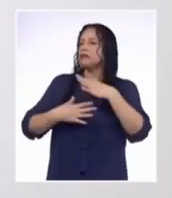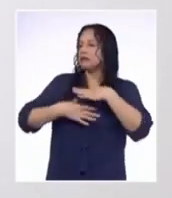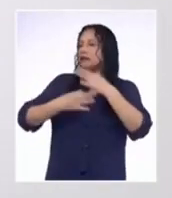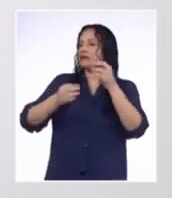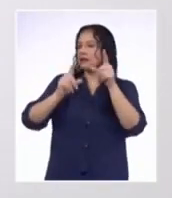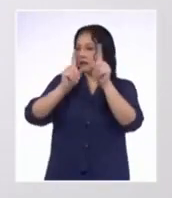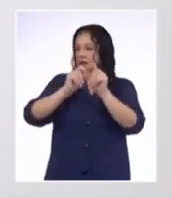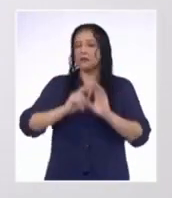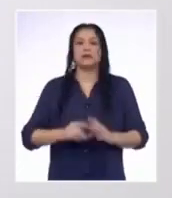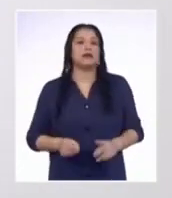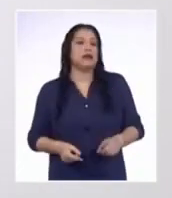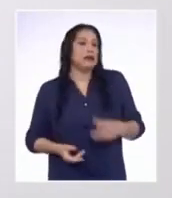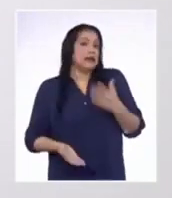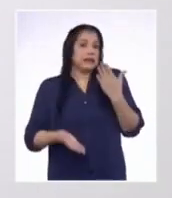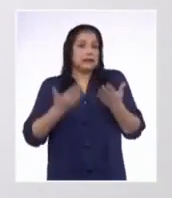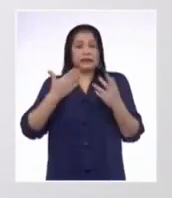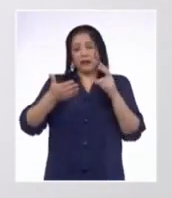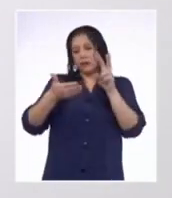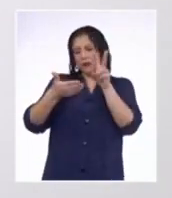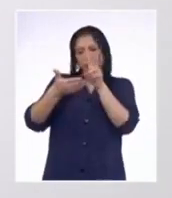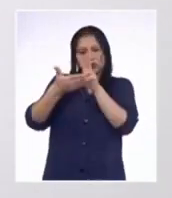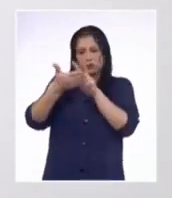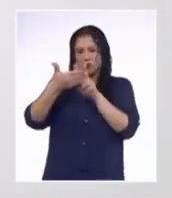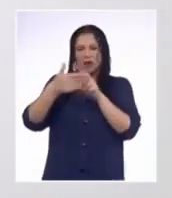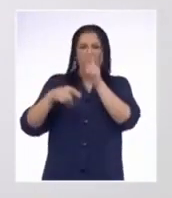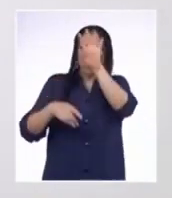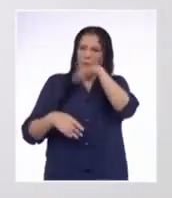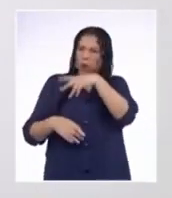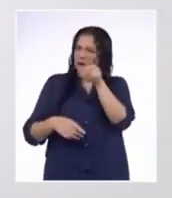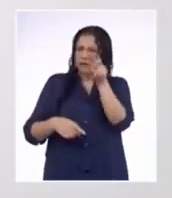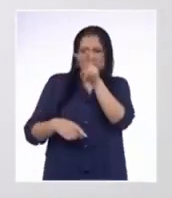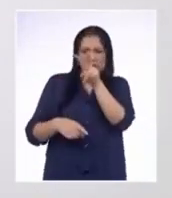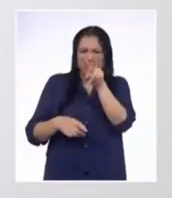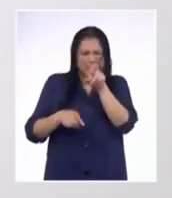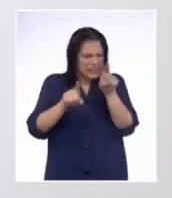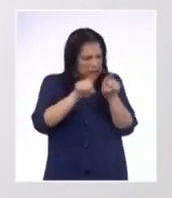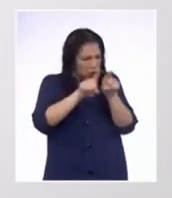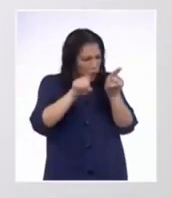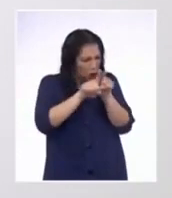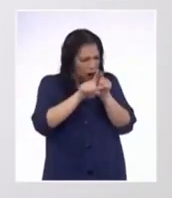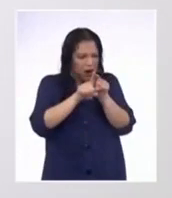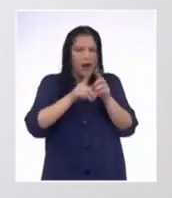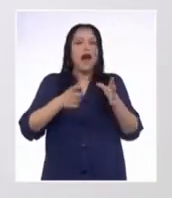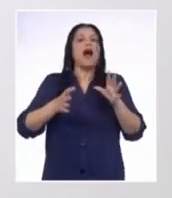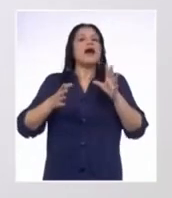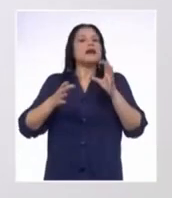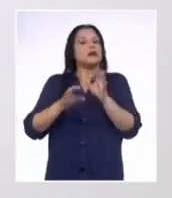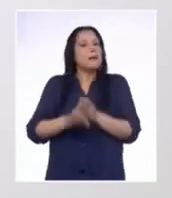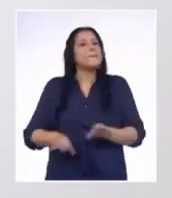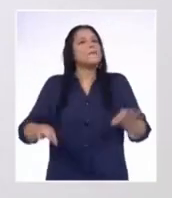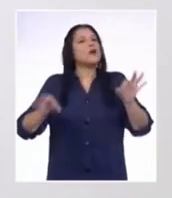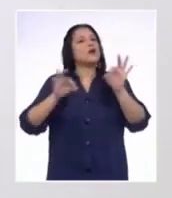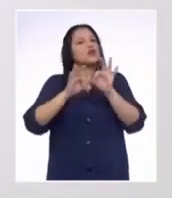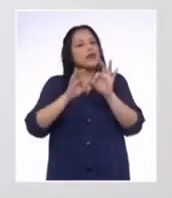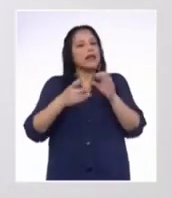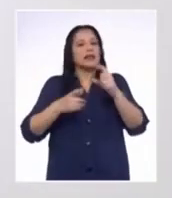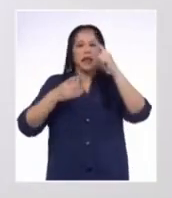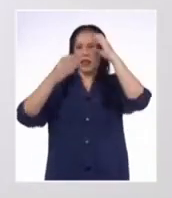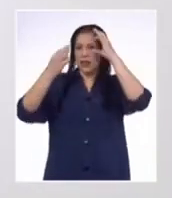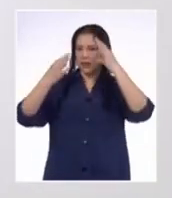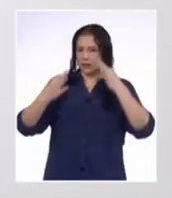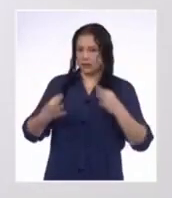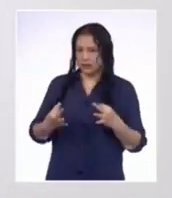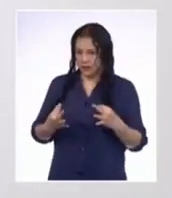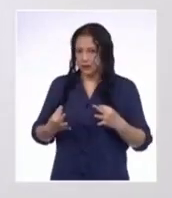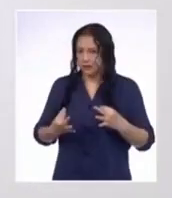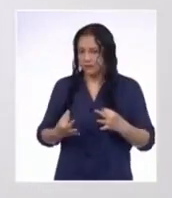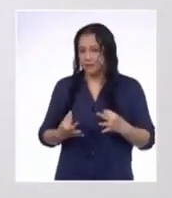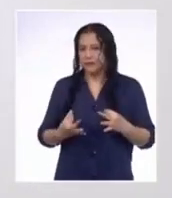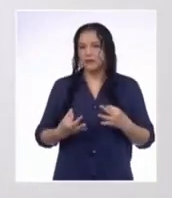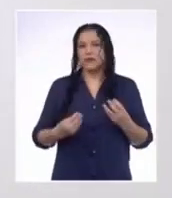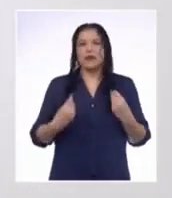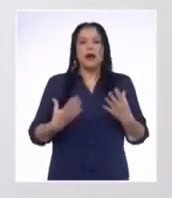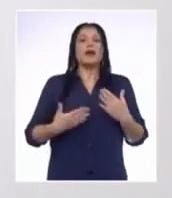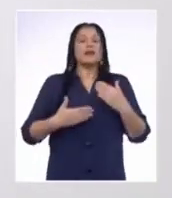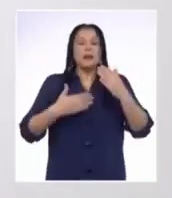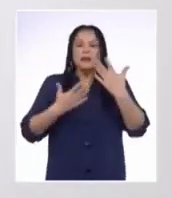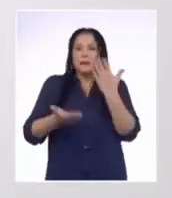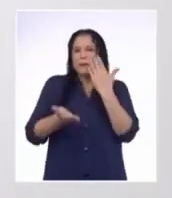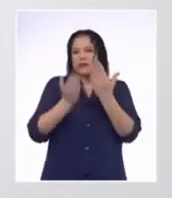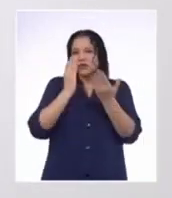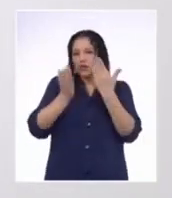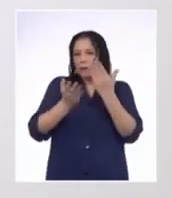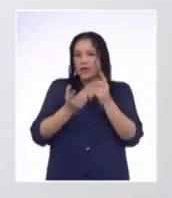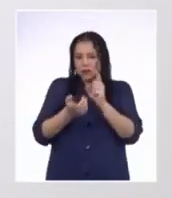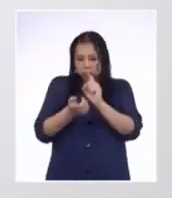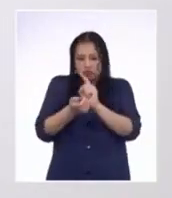interesante. Si bien no se observa ese valor tal cual en la tabla, es importante tomar una decisión a través de la aproximación